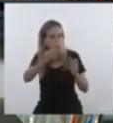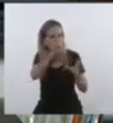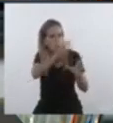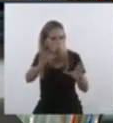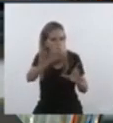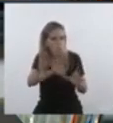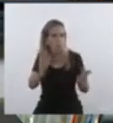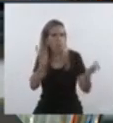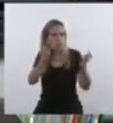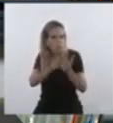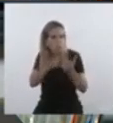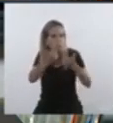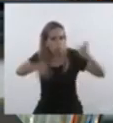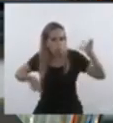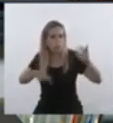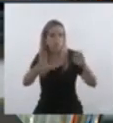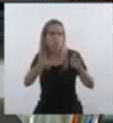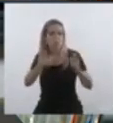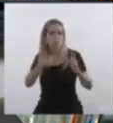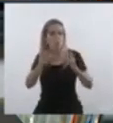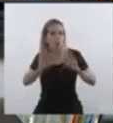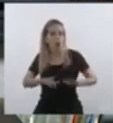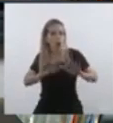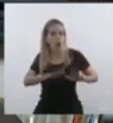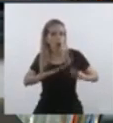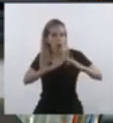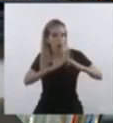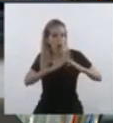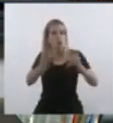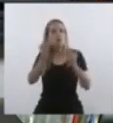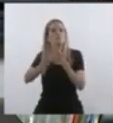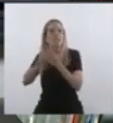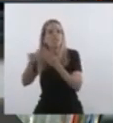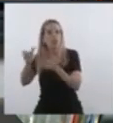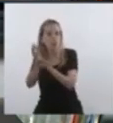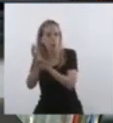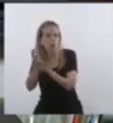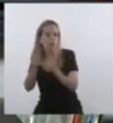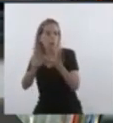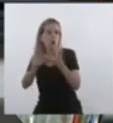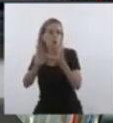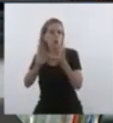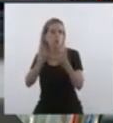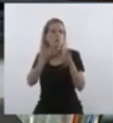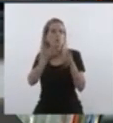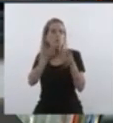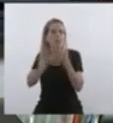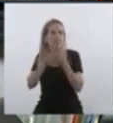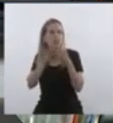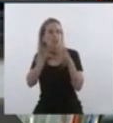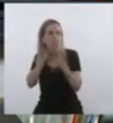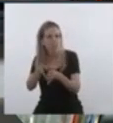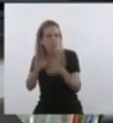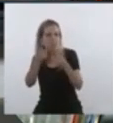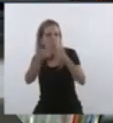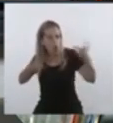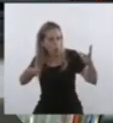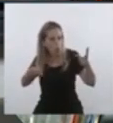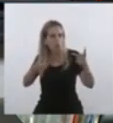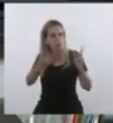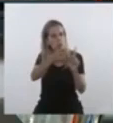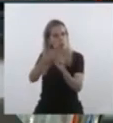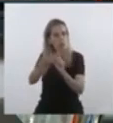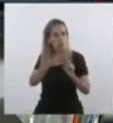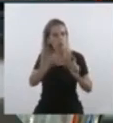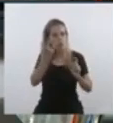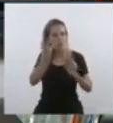con la secretaria legal y técnica, con el ministro de Educación, he decidido tomar